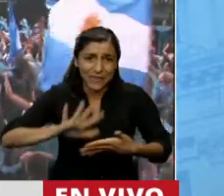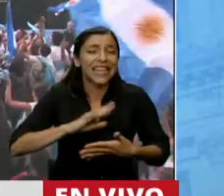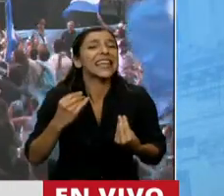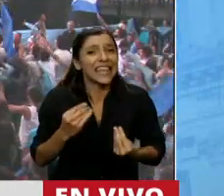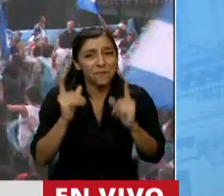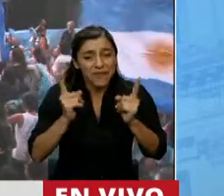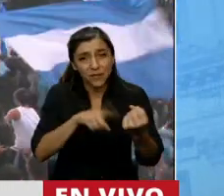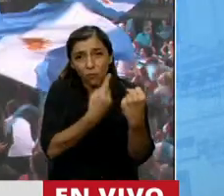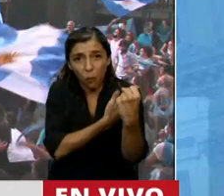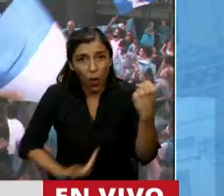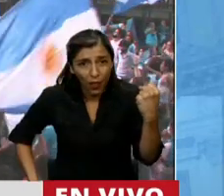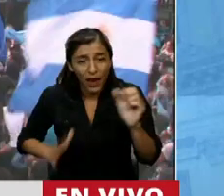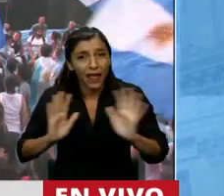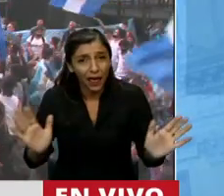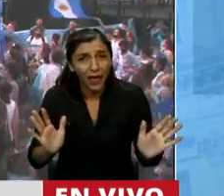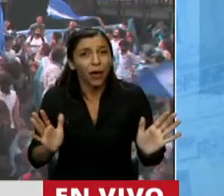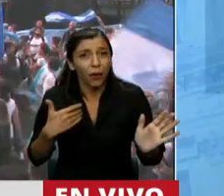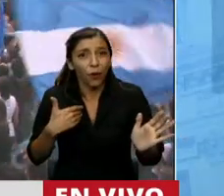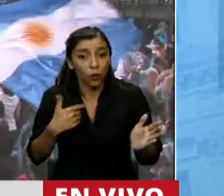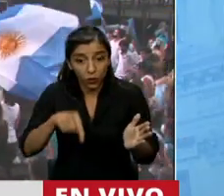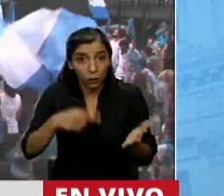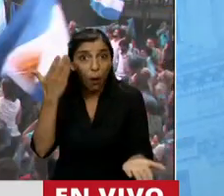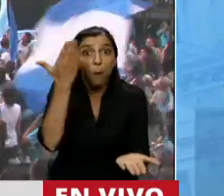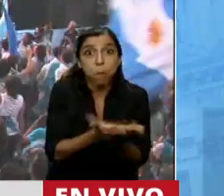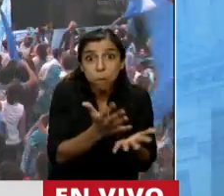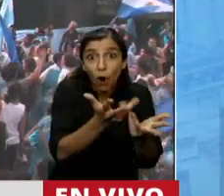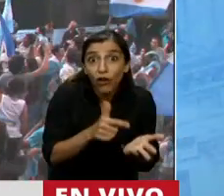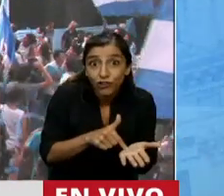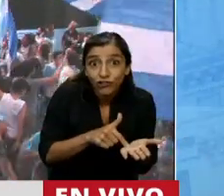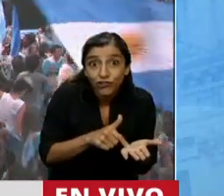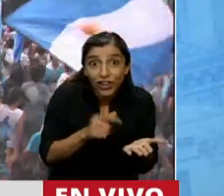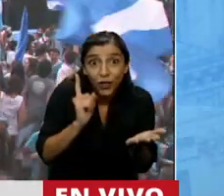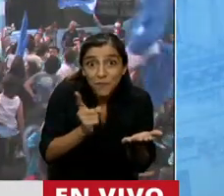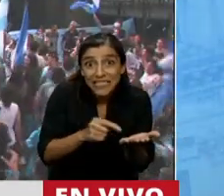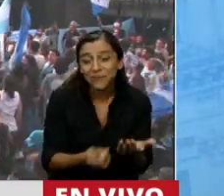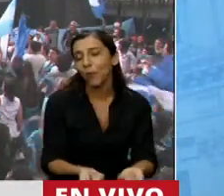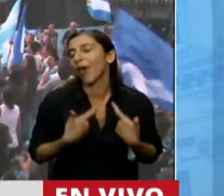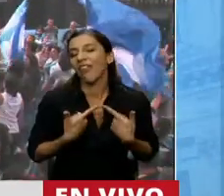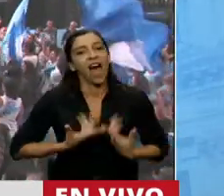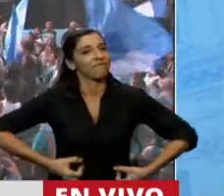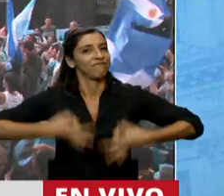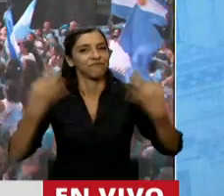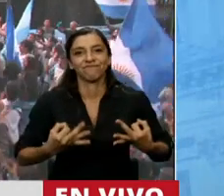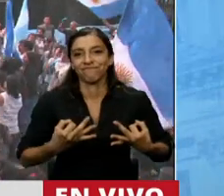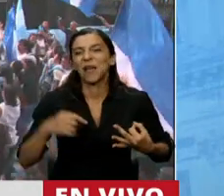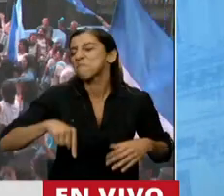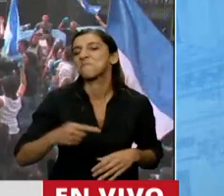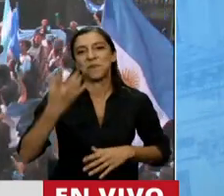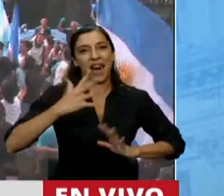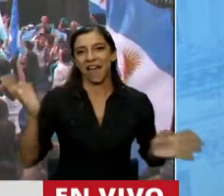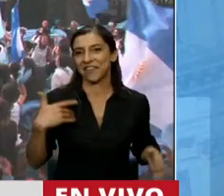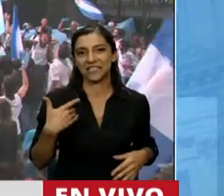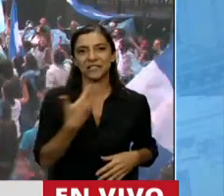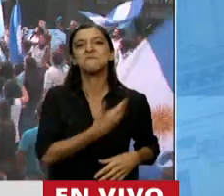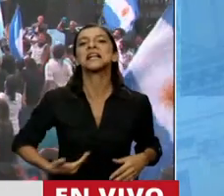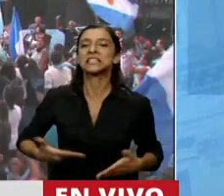presentado desde el Ejecutivo este proyecto que nos llena de dignidad, que nos llena de justicia social. Yo creo en